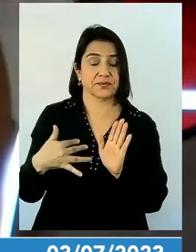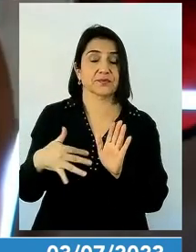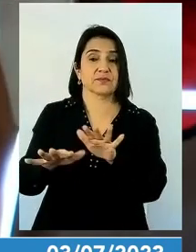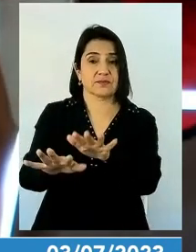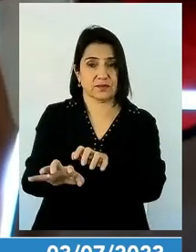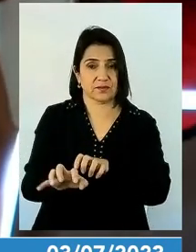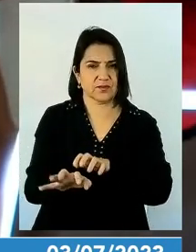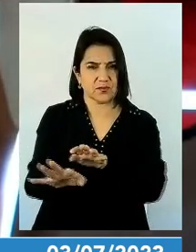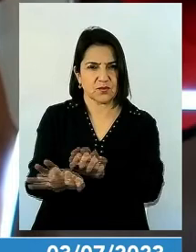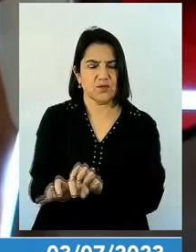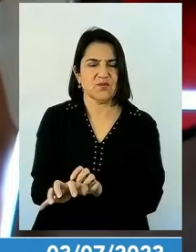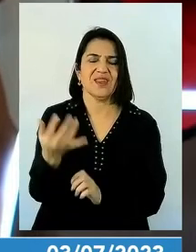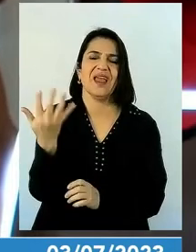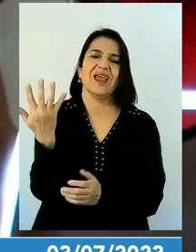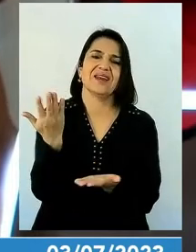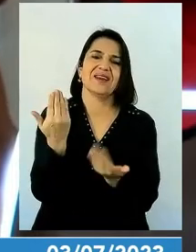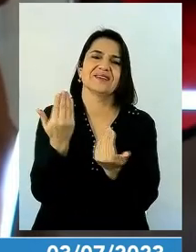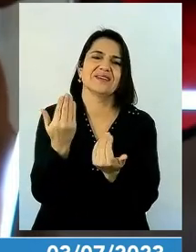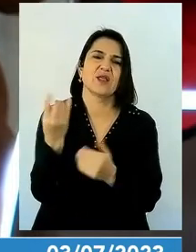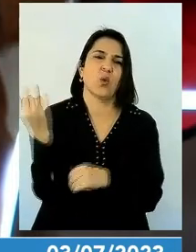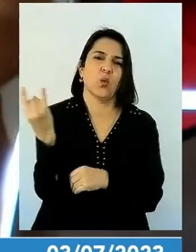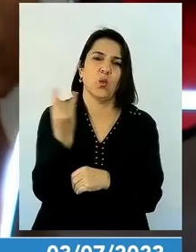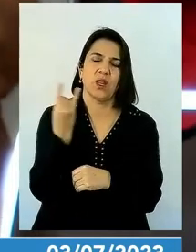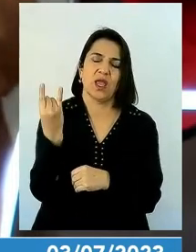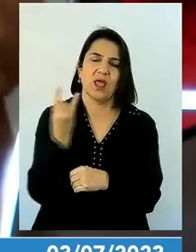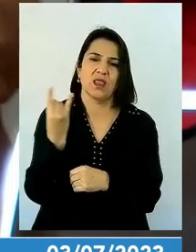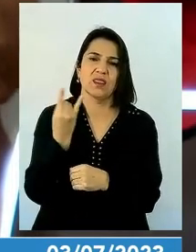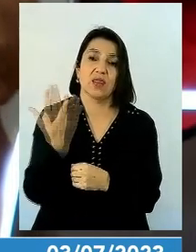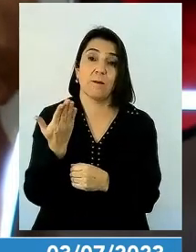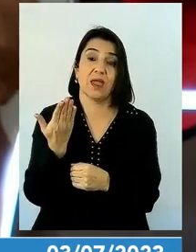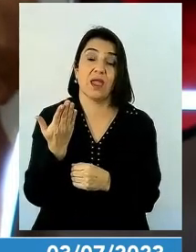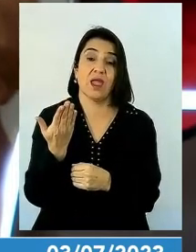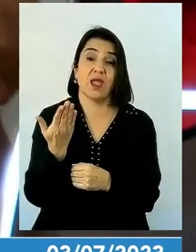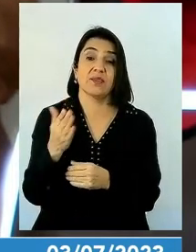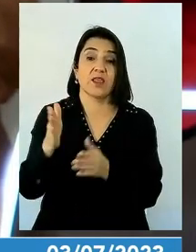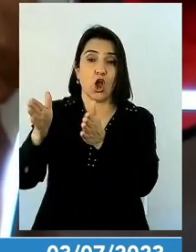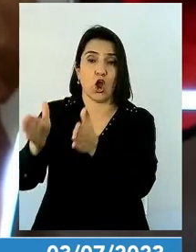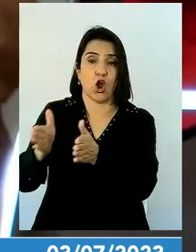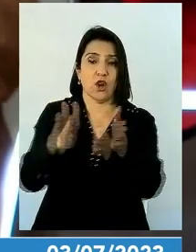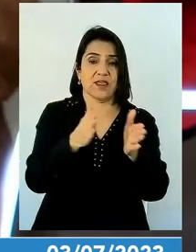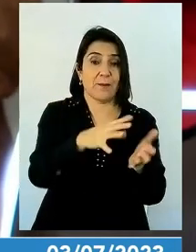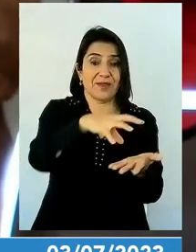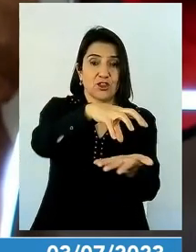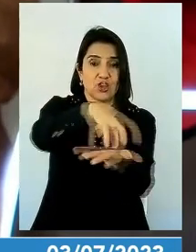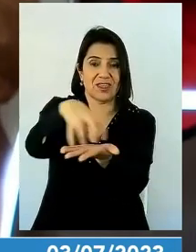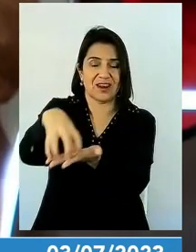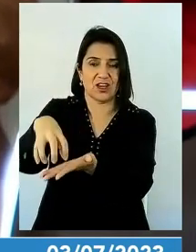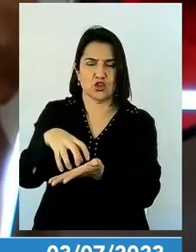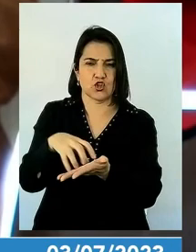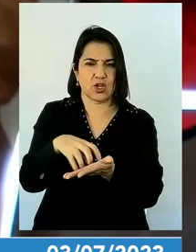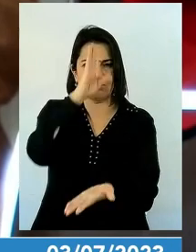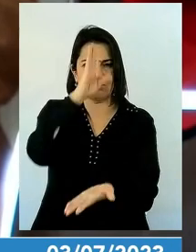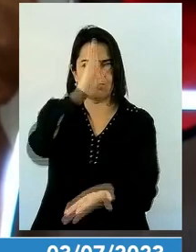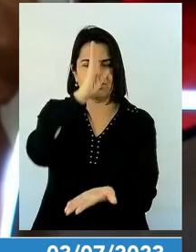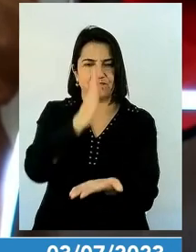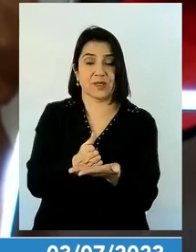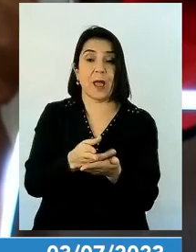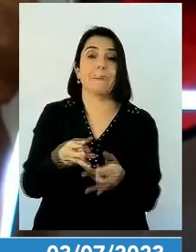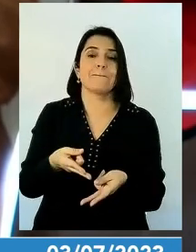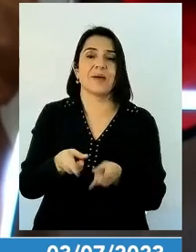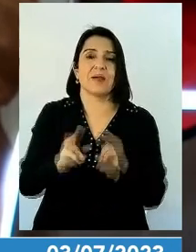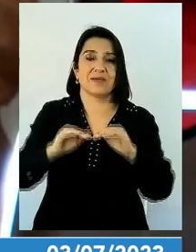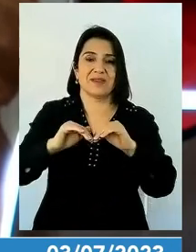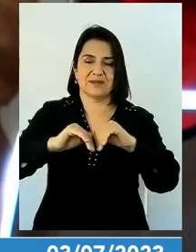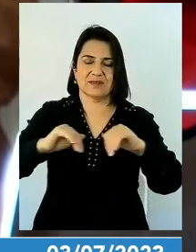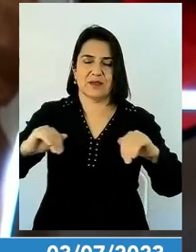que se establezca un ordenamiento territorial estricto que permita separar claramente las zonas